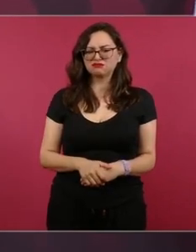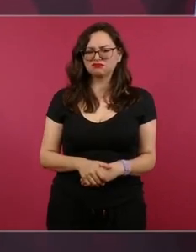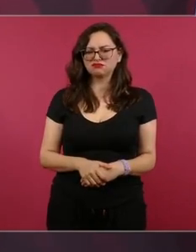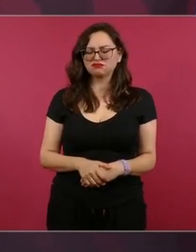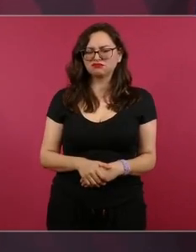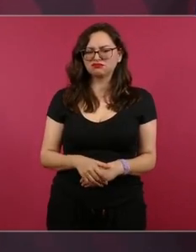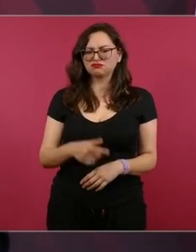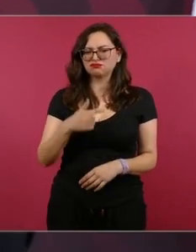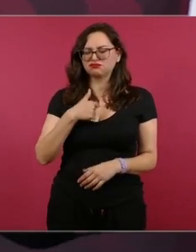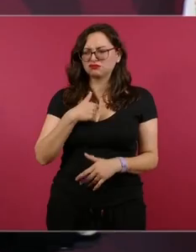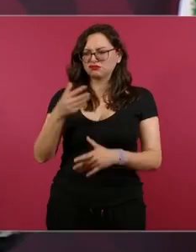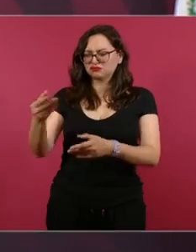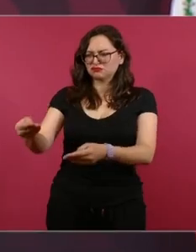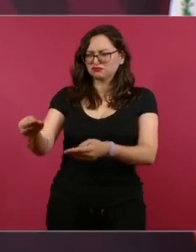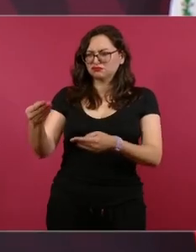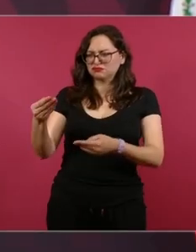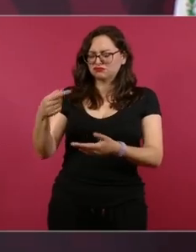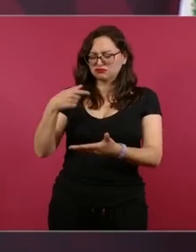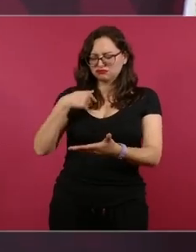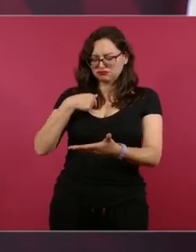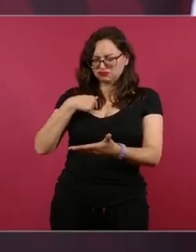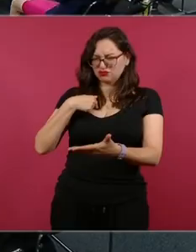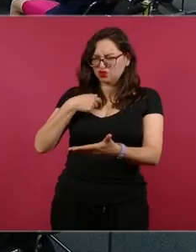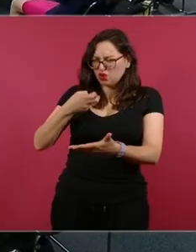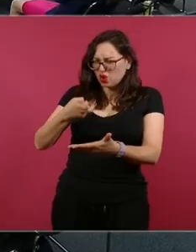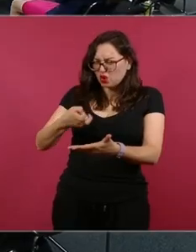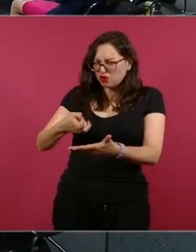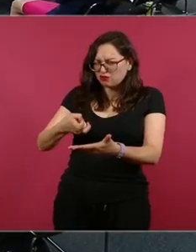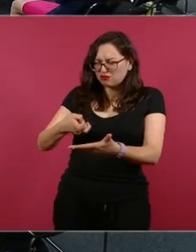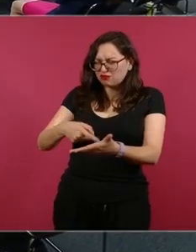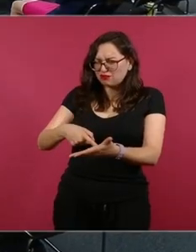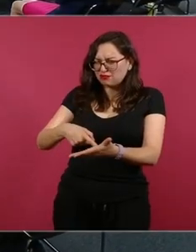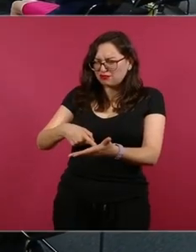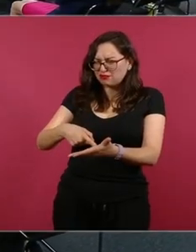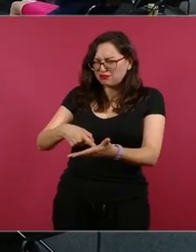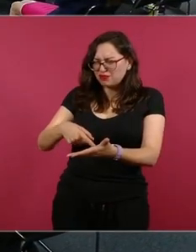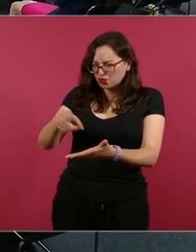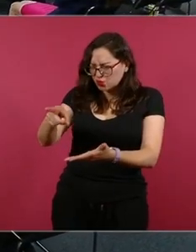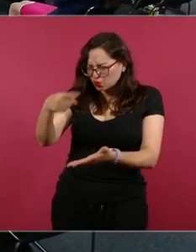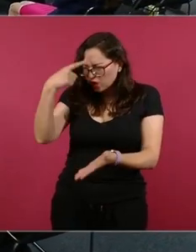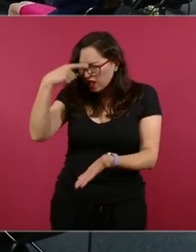Me quedó a mí el documento, porque digo: ¿y tú crees esto?